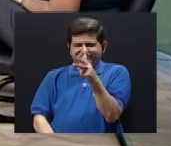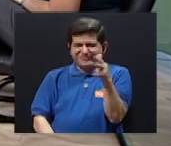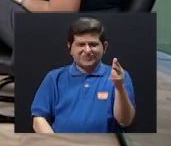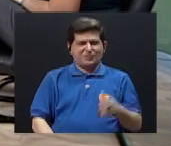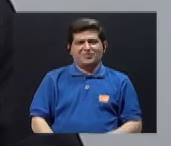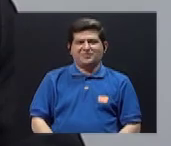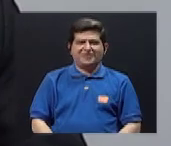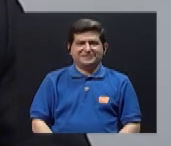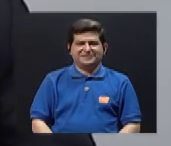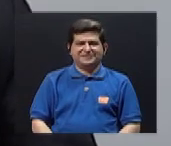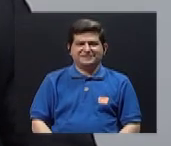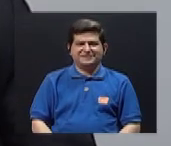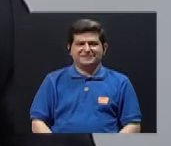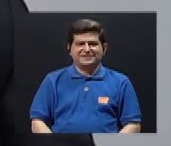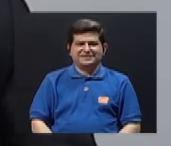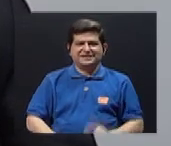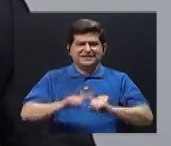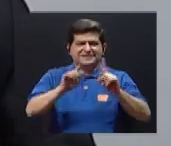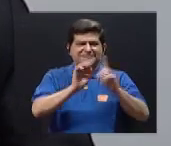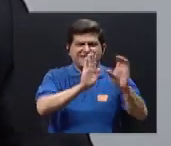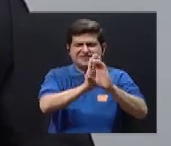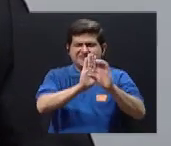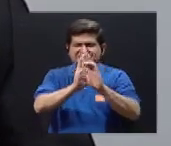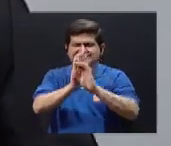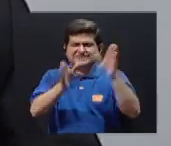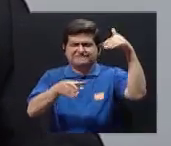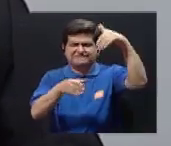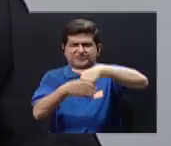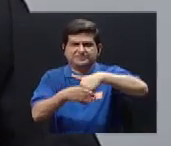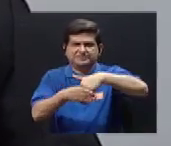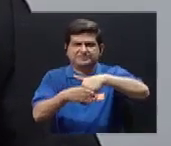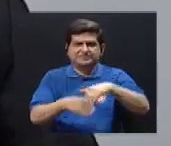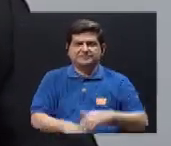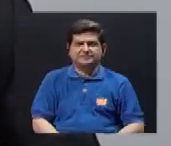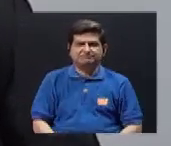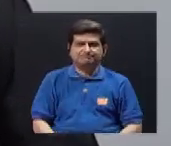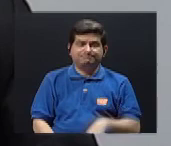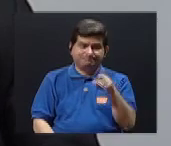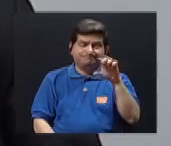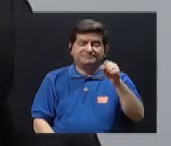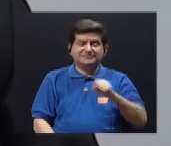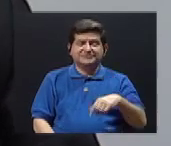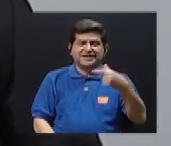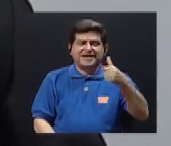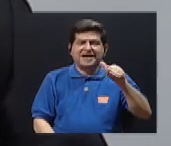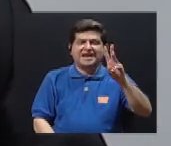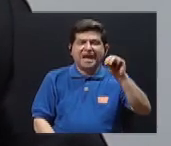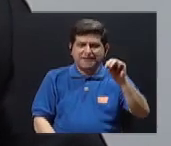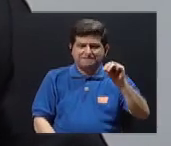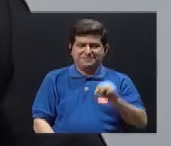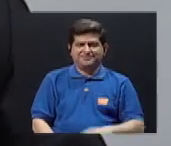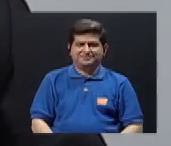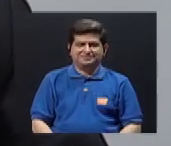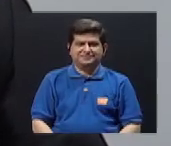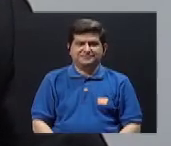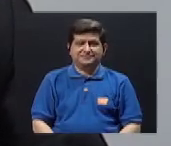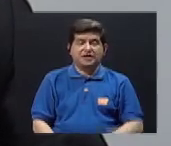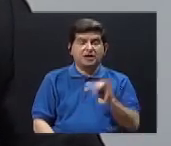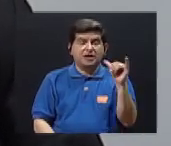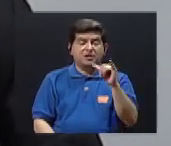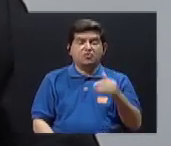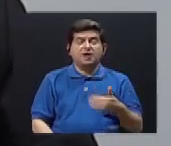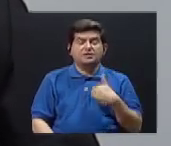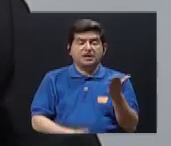tomas, ¿verdad?, la cantidad de fotografía que está incluido ahí es gran área metropolitana,